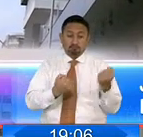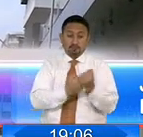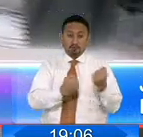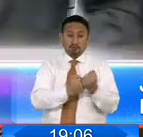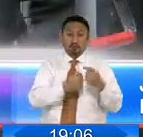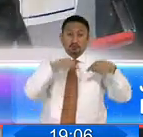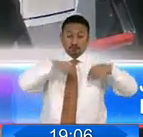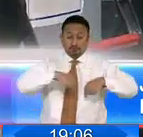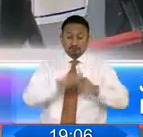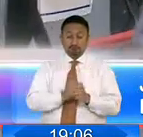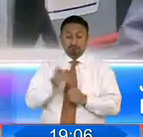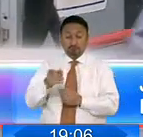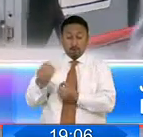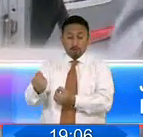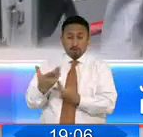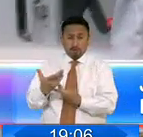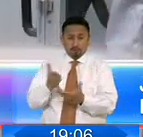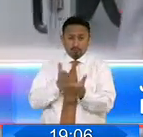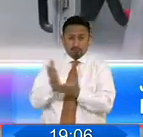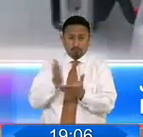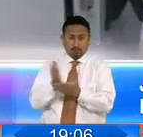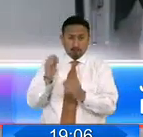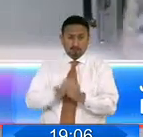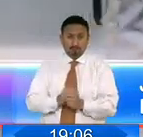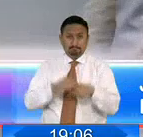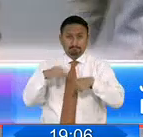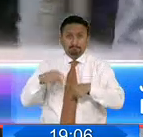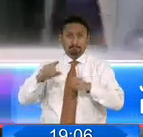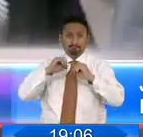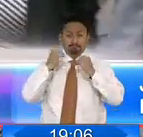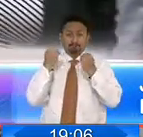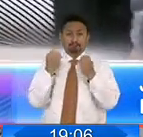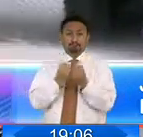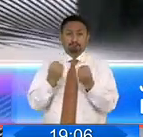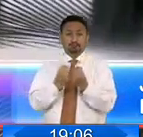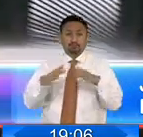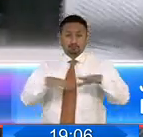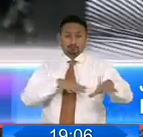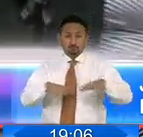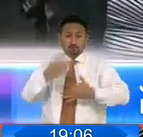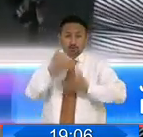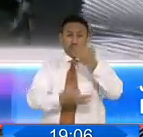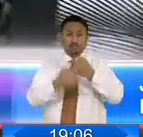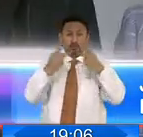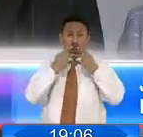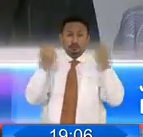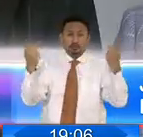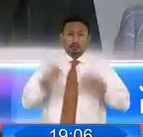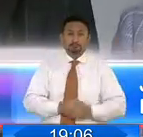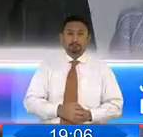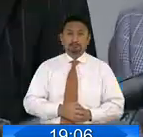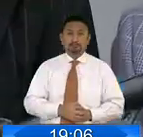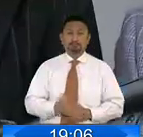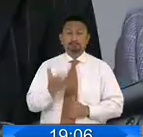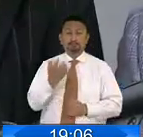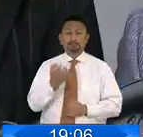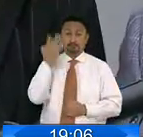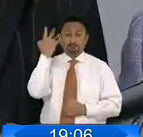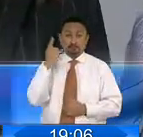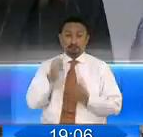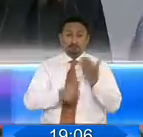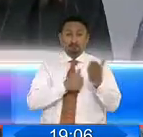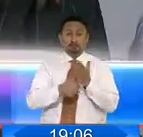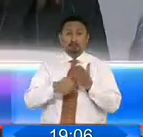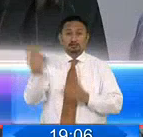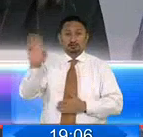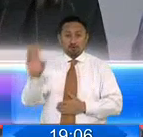permite el acceso a la información solicitada por la organización acción jurídica popular en 15 días el ministerio